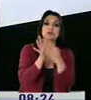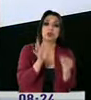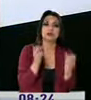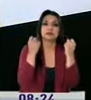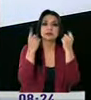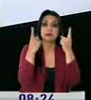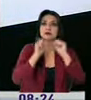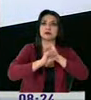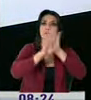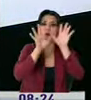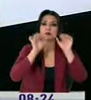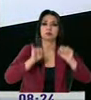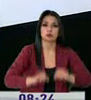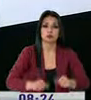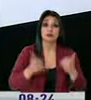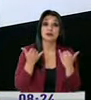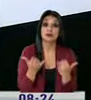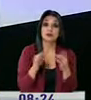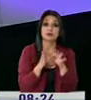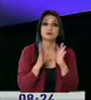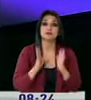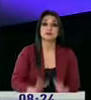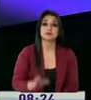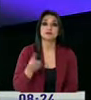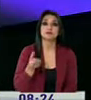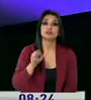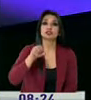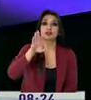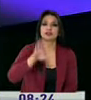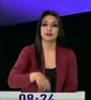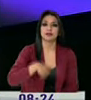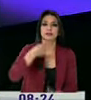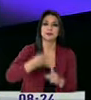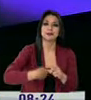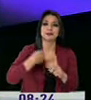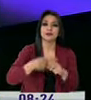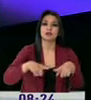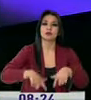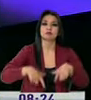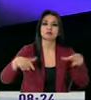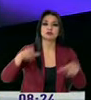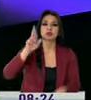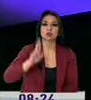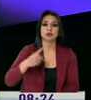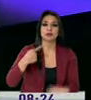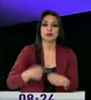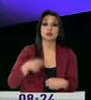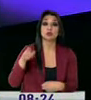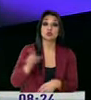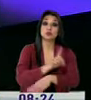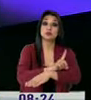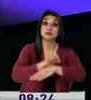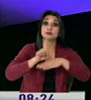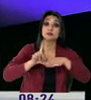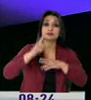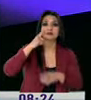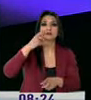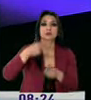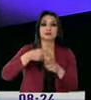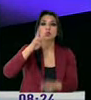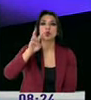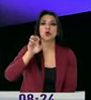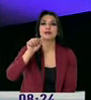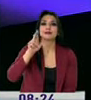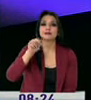ir entendiendo. Vamos inmediatamente con Sofía Vintimilla, está en el mercado mayorista, va a hablar con el director Washington Suárez. ¿Para qué?